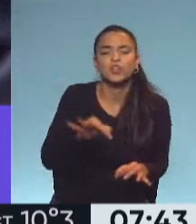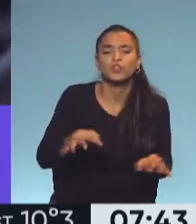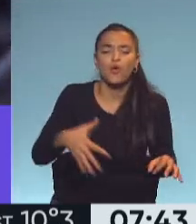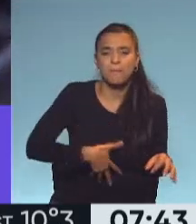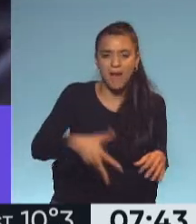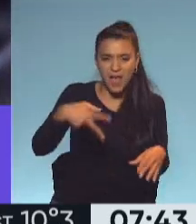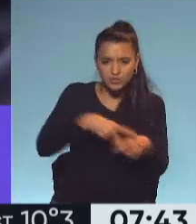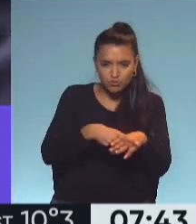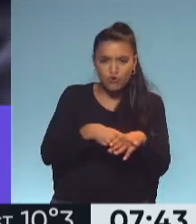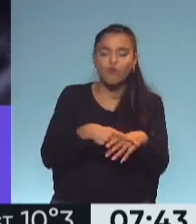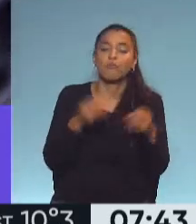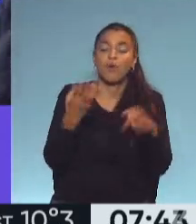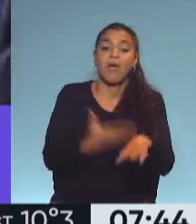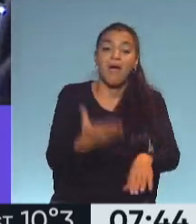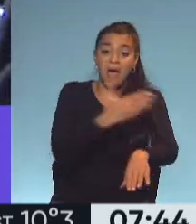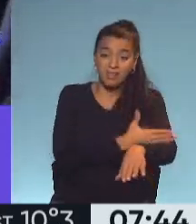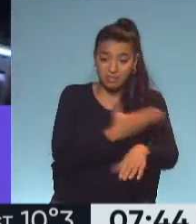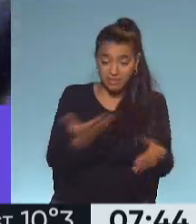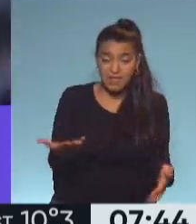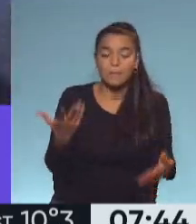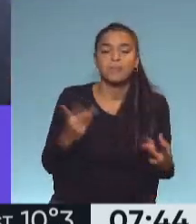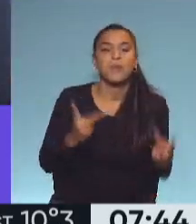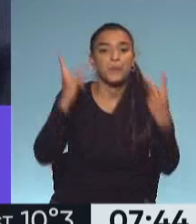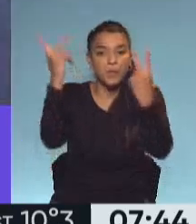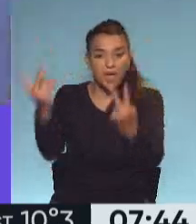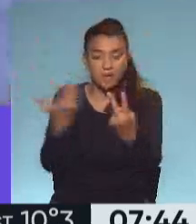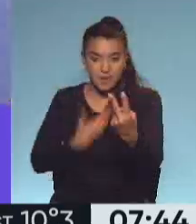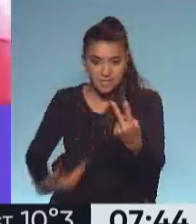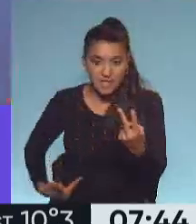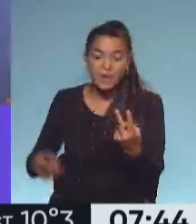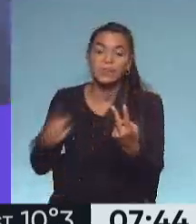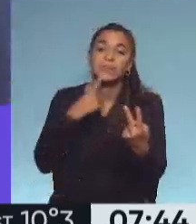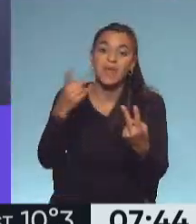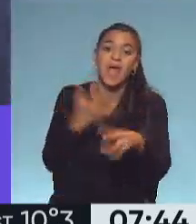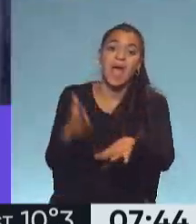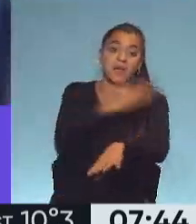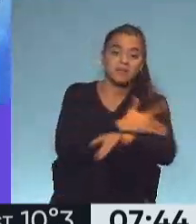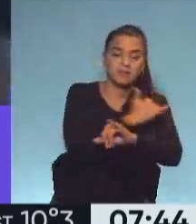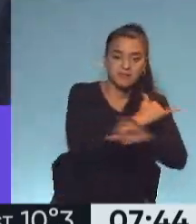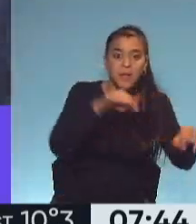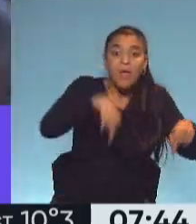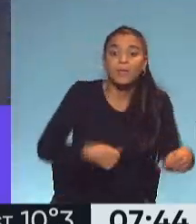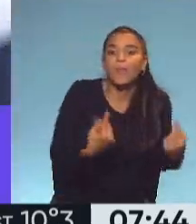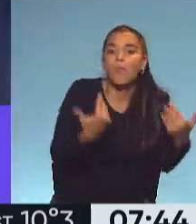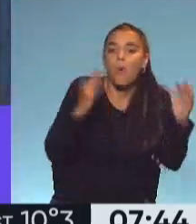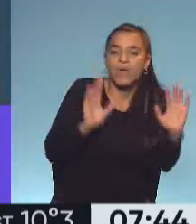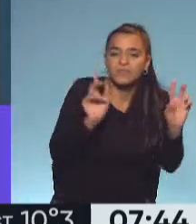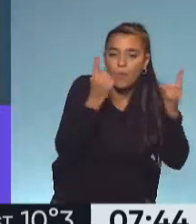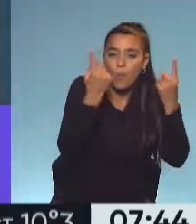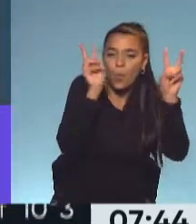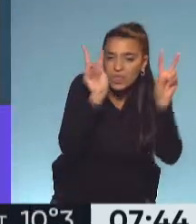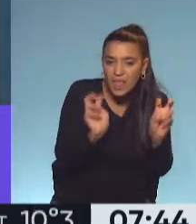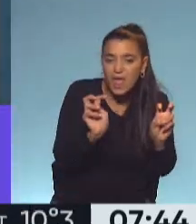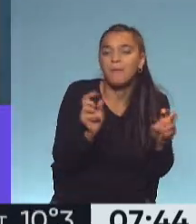voluntaria del embarazo? Porque previo, justamente, al viaje del presidente, se había enunciado que este podía ser un punto